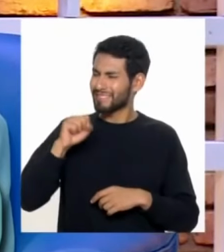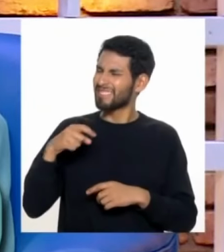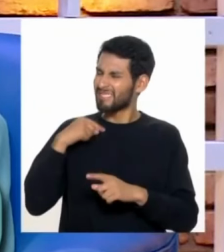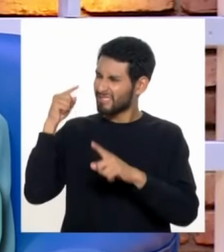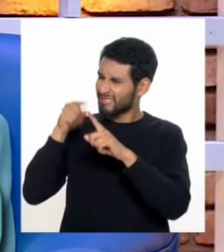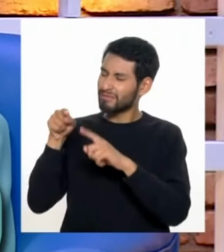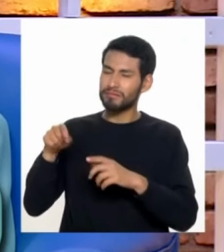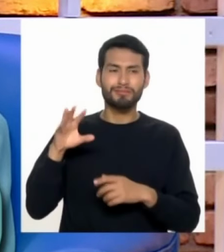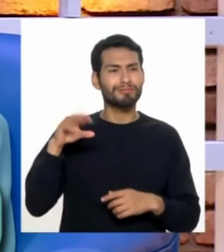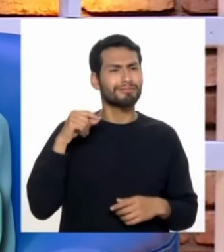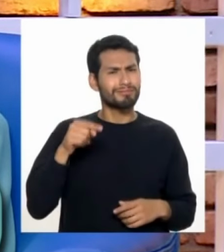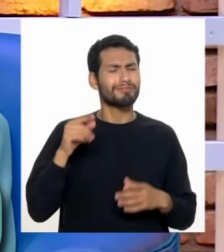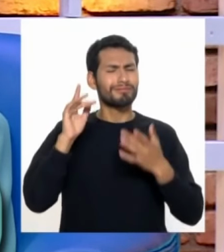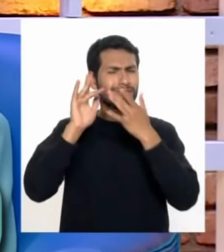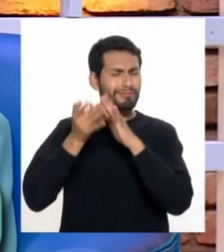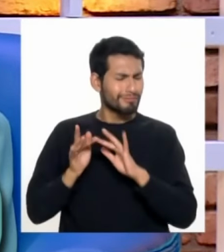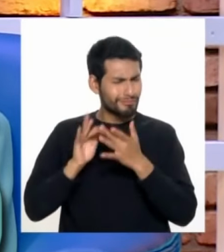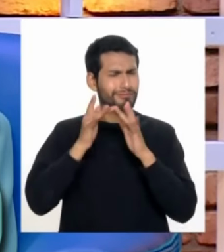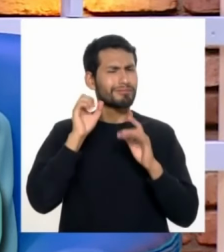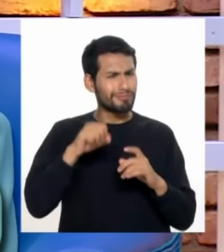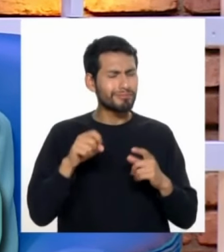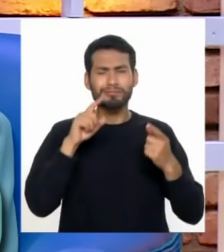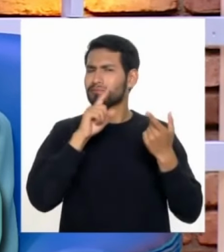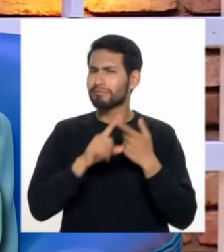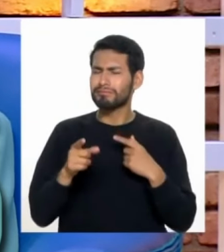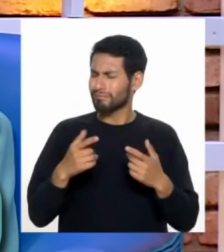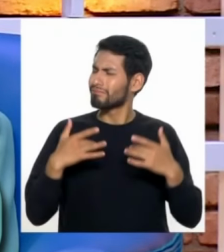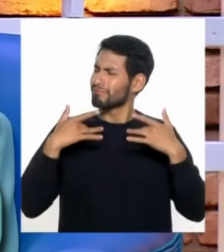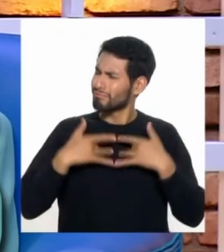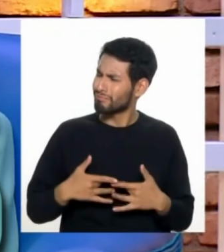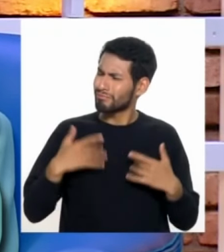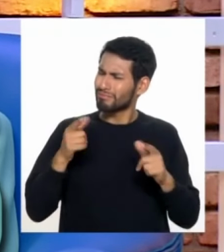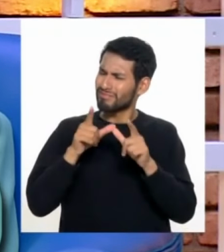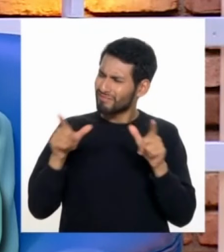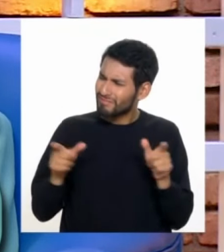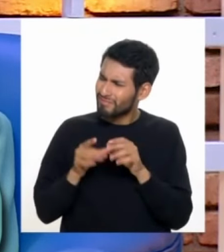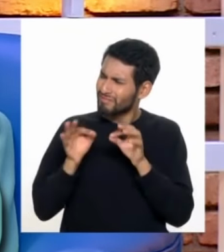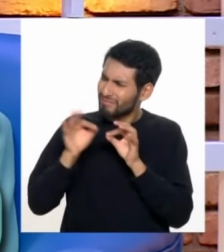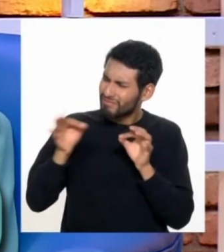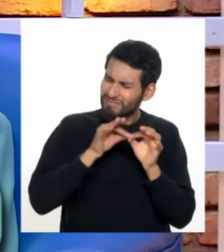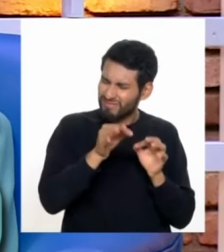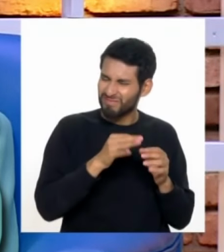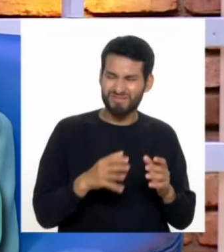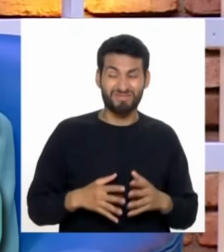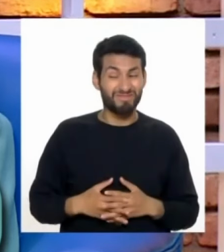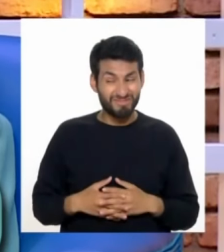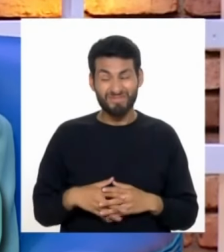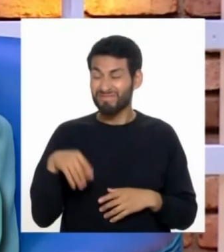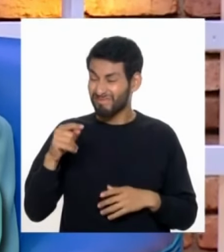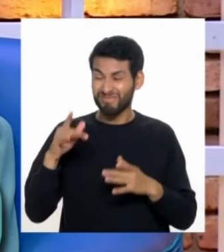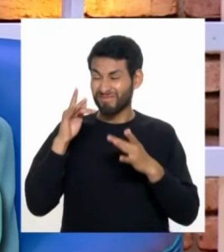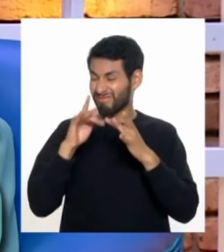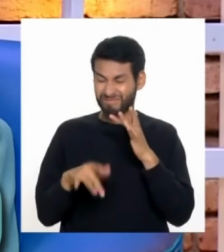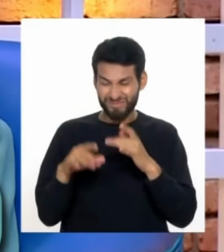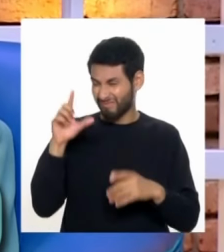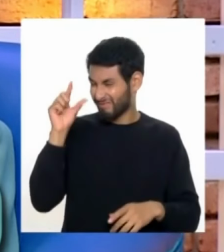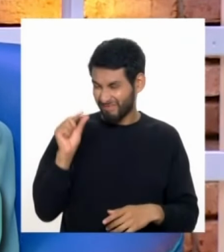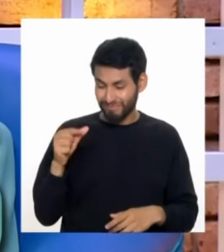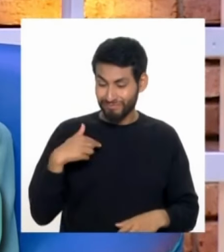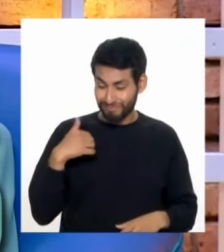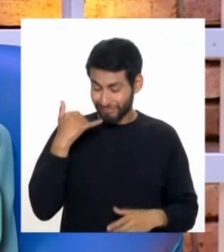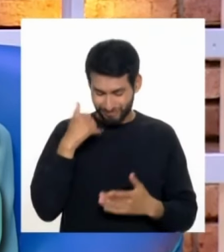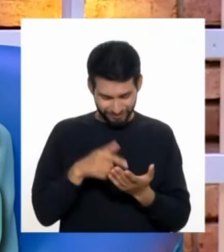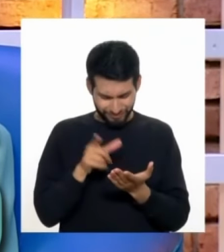quería llegar, ¿no? Porque hablamos de conectividad, pero lamentablemente en algunas regiones a veces tenemos mejor conectividad en el teléfono